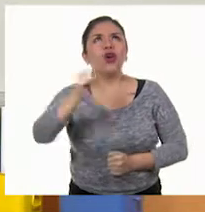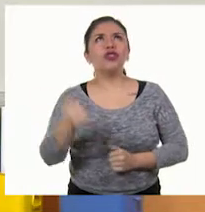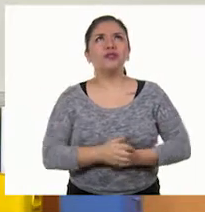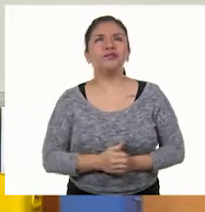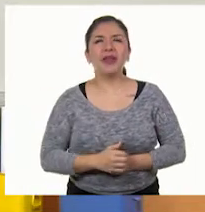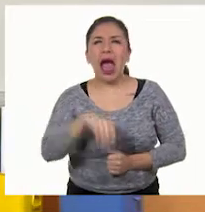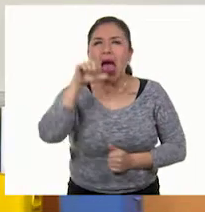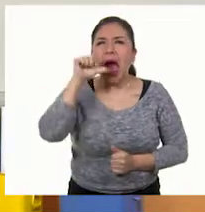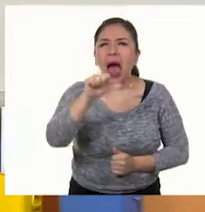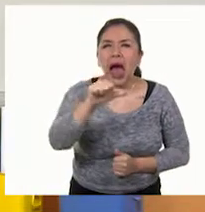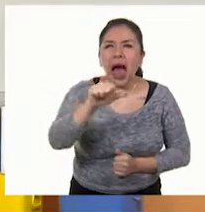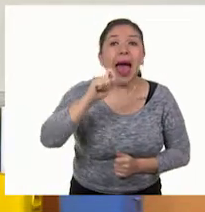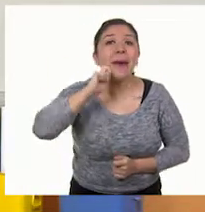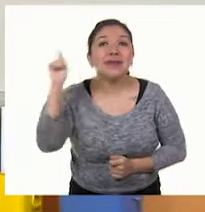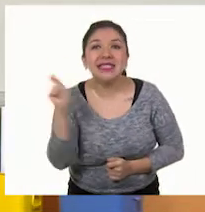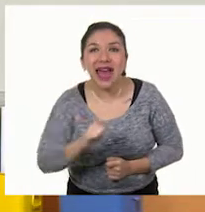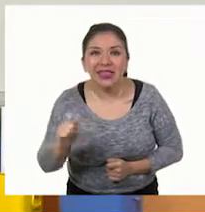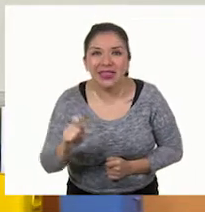amistad,